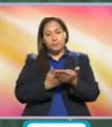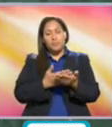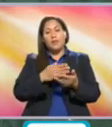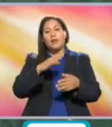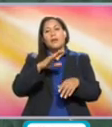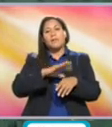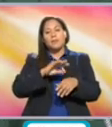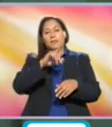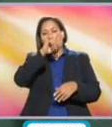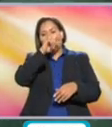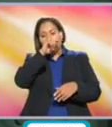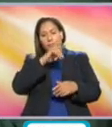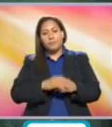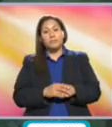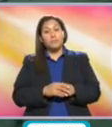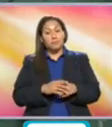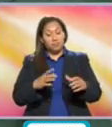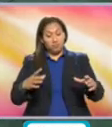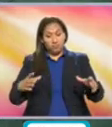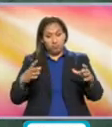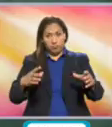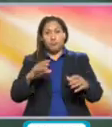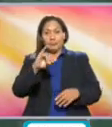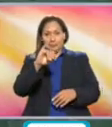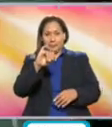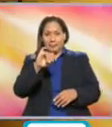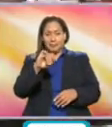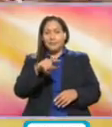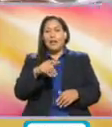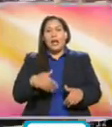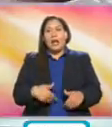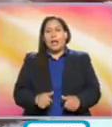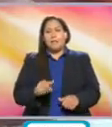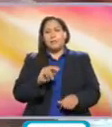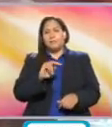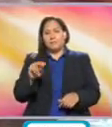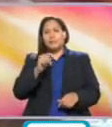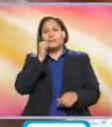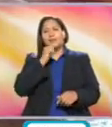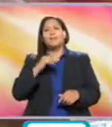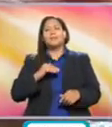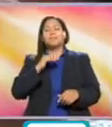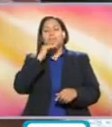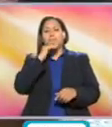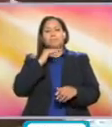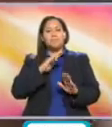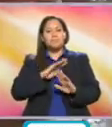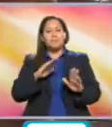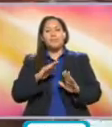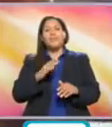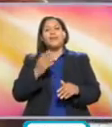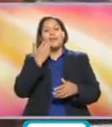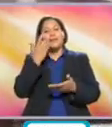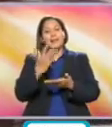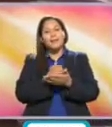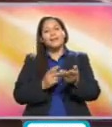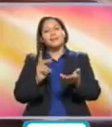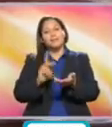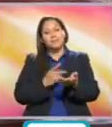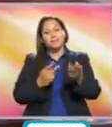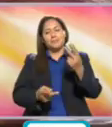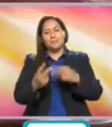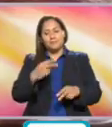de pollo. Y son grandes, maestro. Aquí nadie se va con hambre, todos se van satisfechos y con ganas de regresar. Porque además